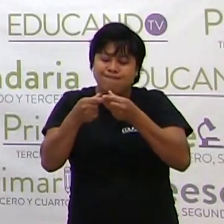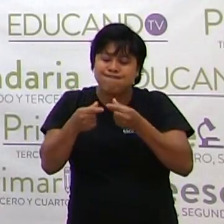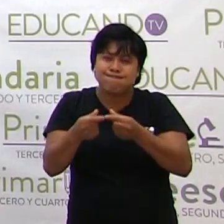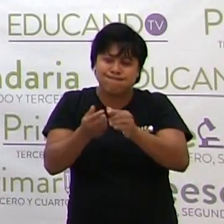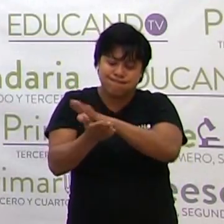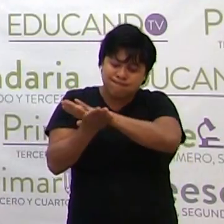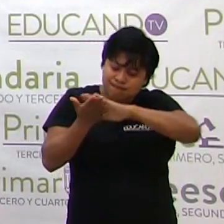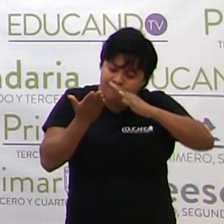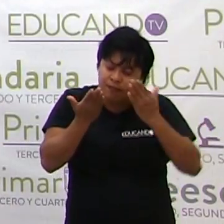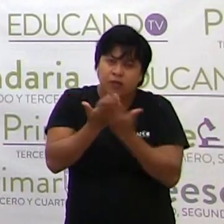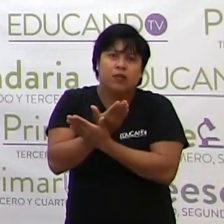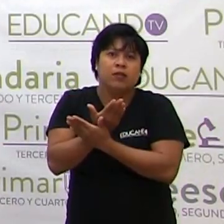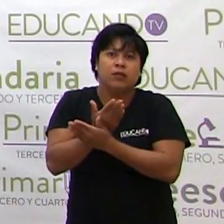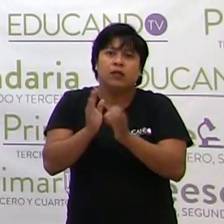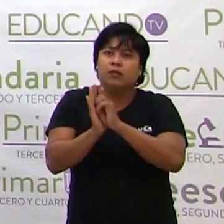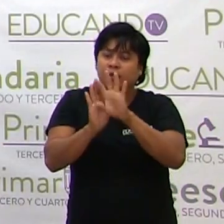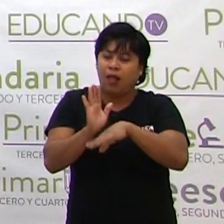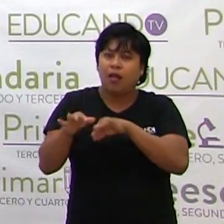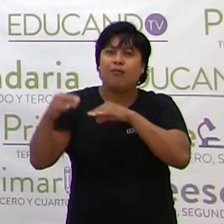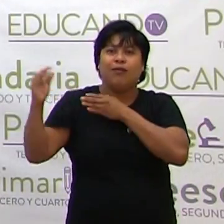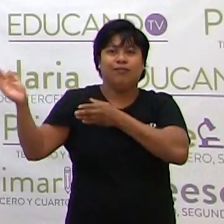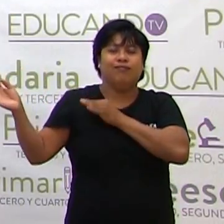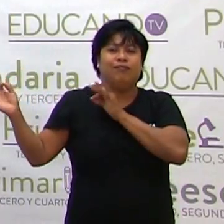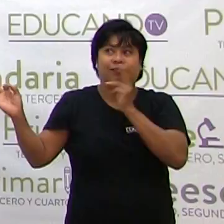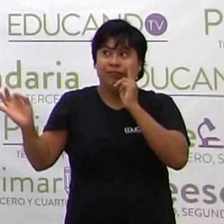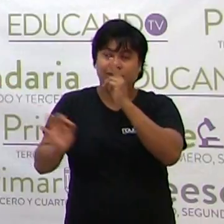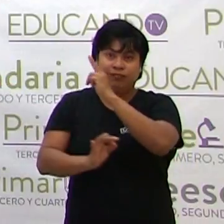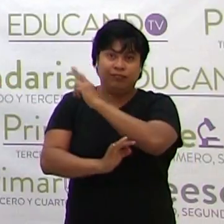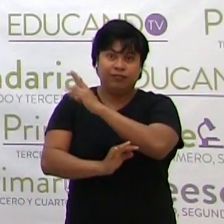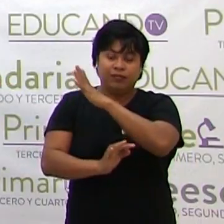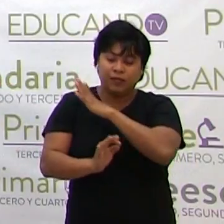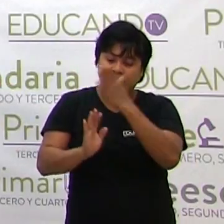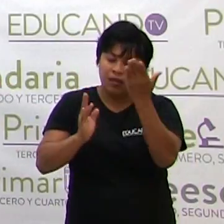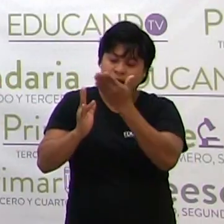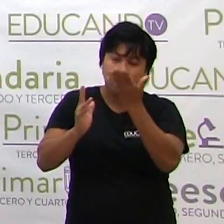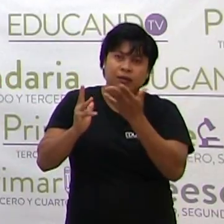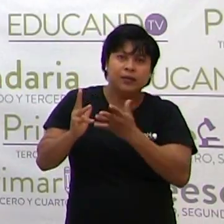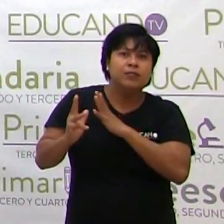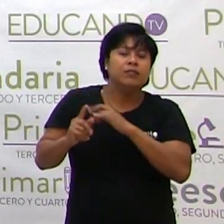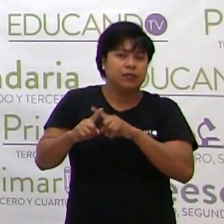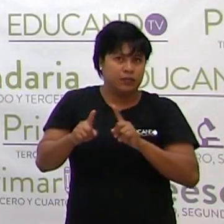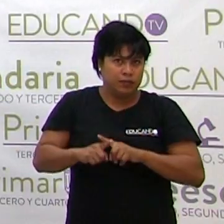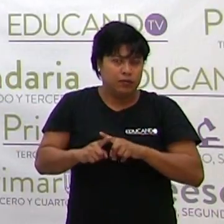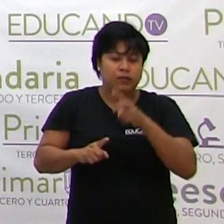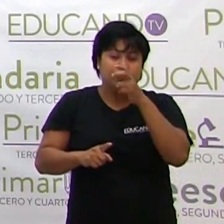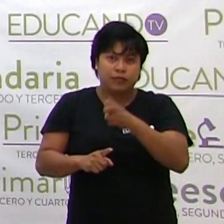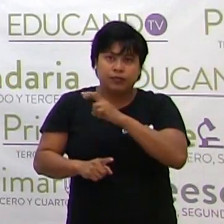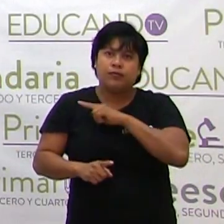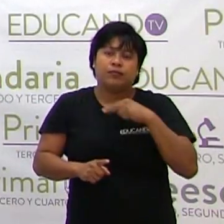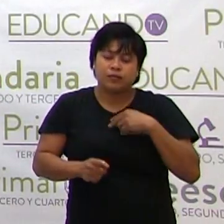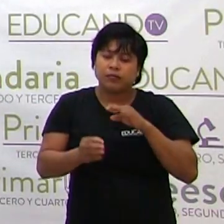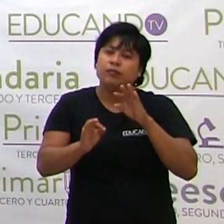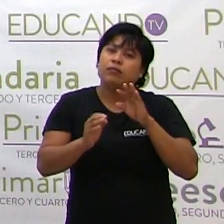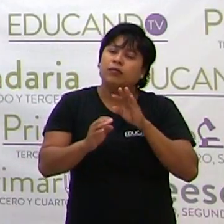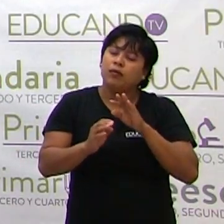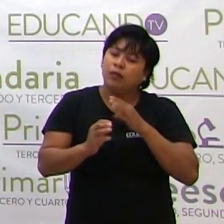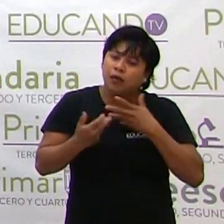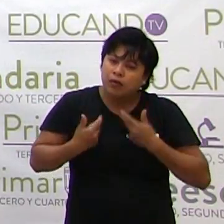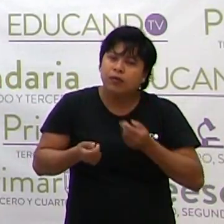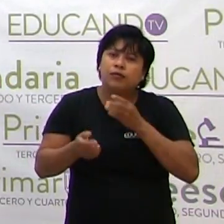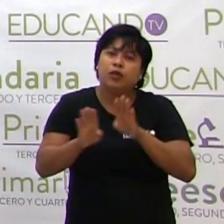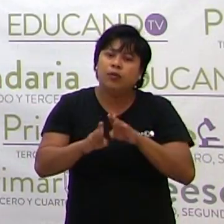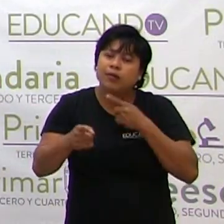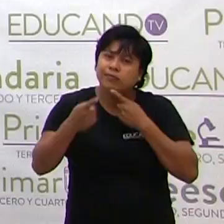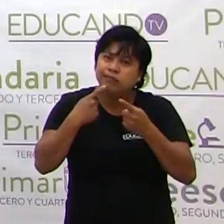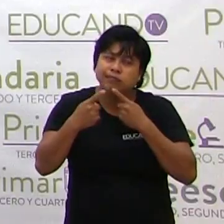cuales, como tenemos el ejemplo acá, tienen sus partes, que durante todos estos minutos los vamos a estar comprendiendo y entendiendo